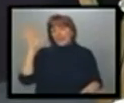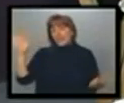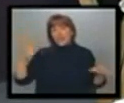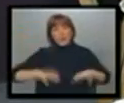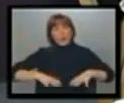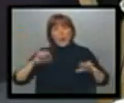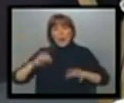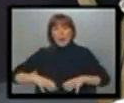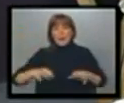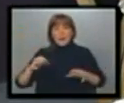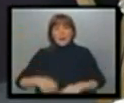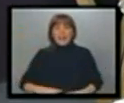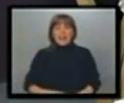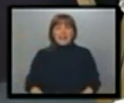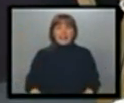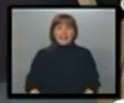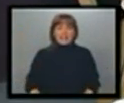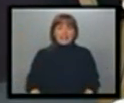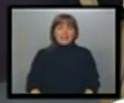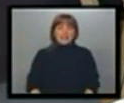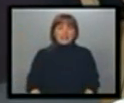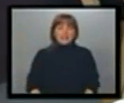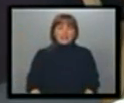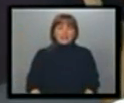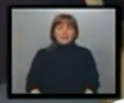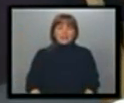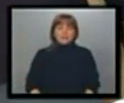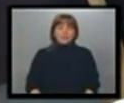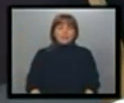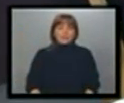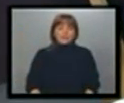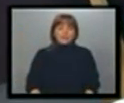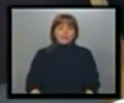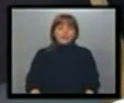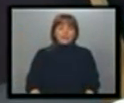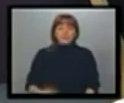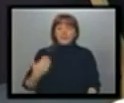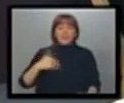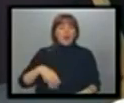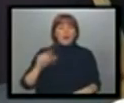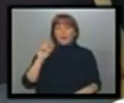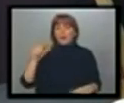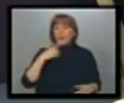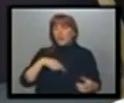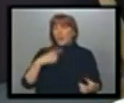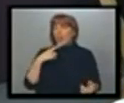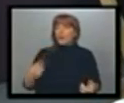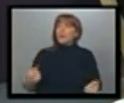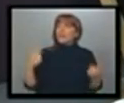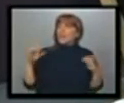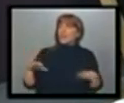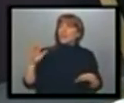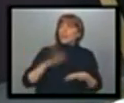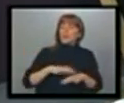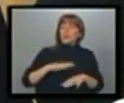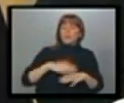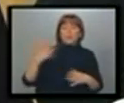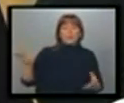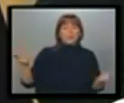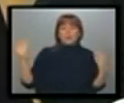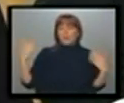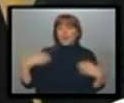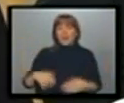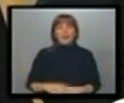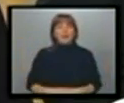fijate? Lo habíamos hablado eso y seguramente ahora el tema va a ser recurrente porque el impacto está llegando o va a llegar en el futuro. Mira, la Sociedad Rural